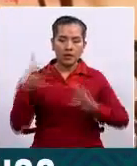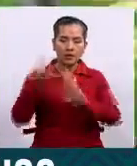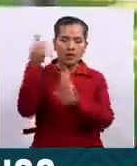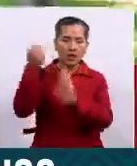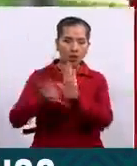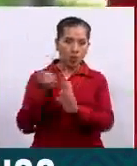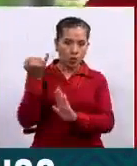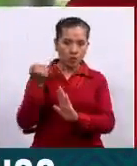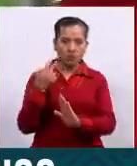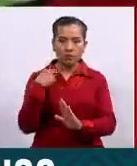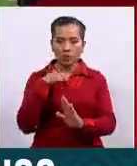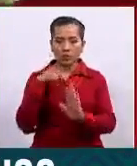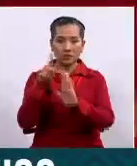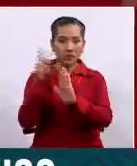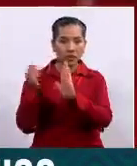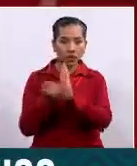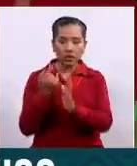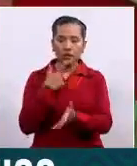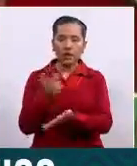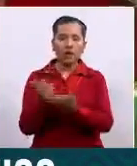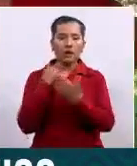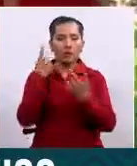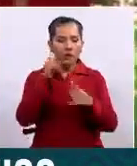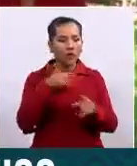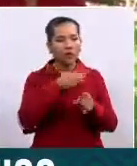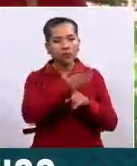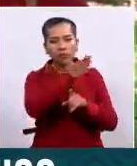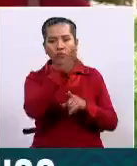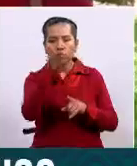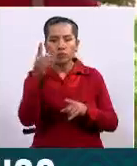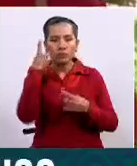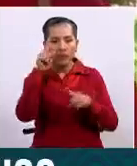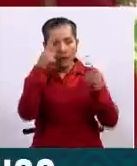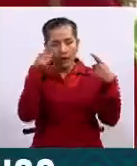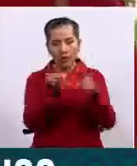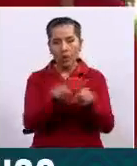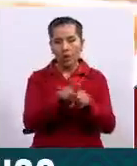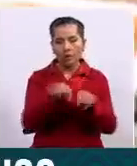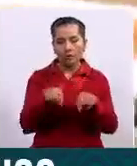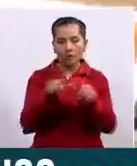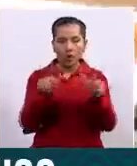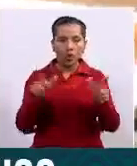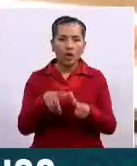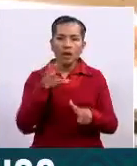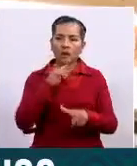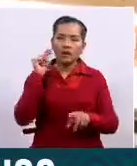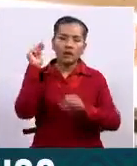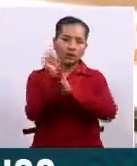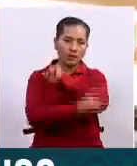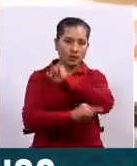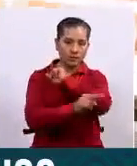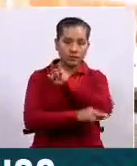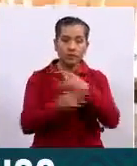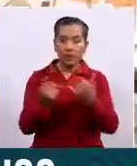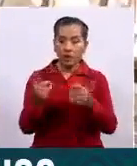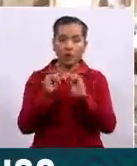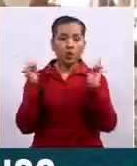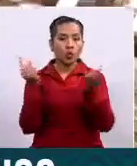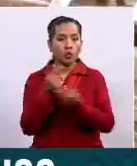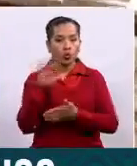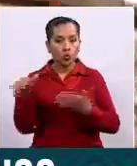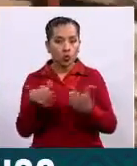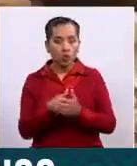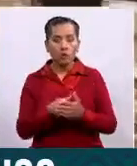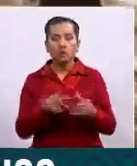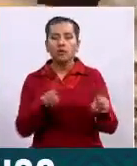jurídica con el cual realizamos diferentes gestiones, ya sea a nivel local o nacional. Finalmente, el colectivo de mujeres Apoyateco